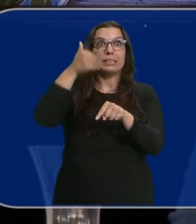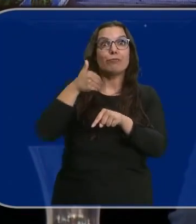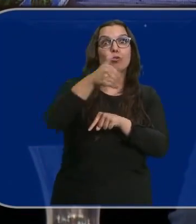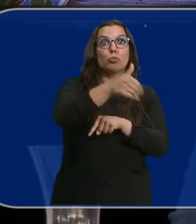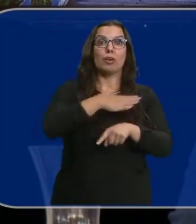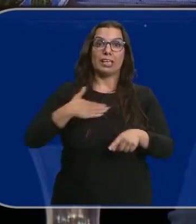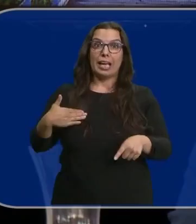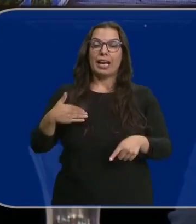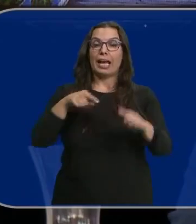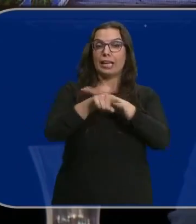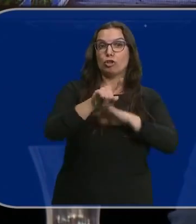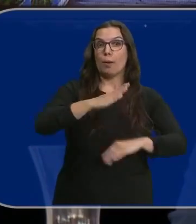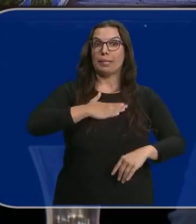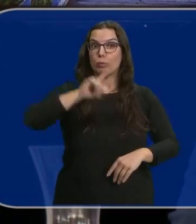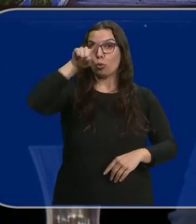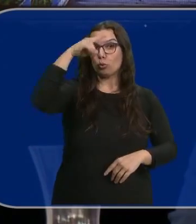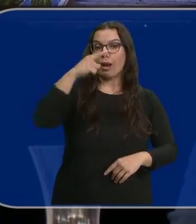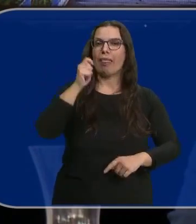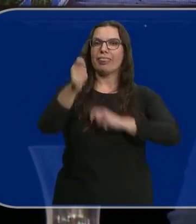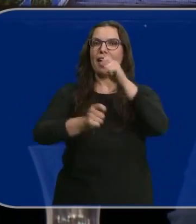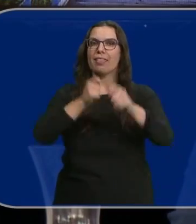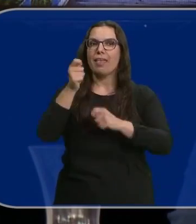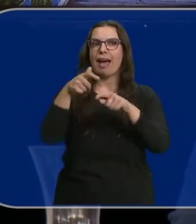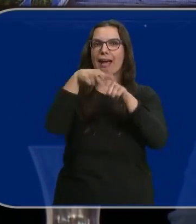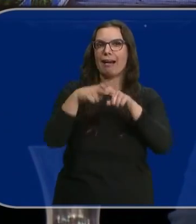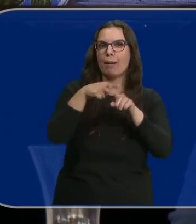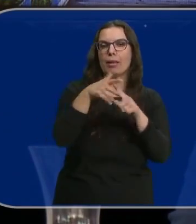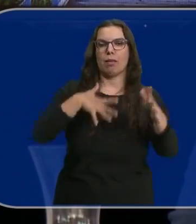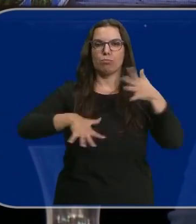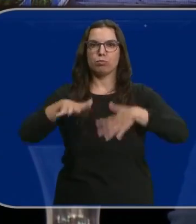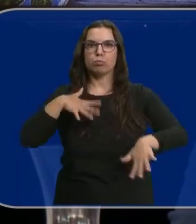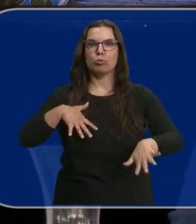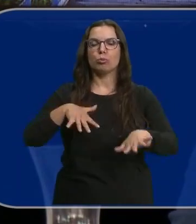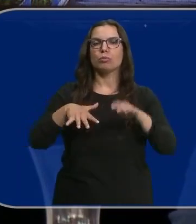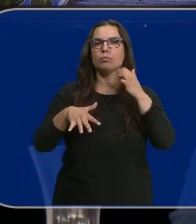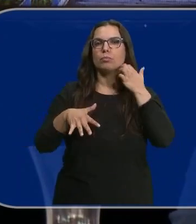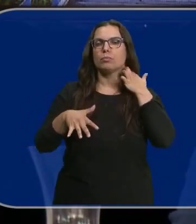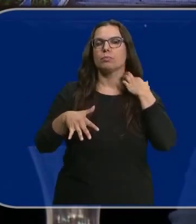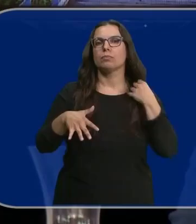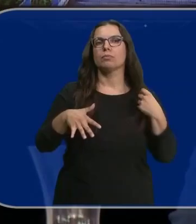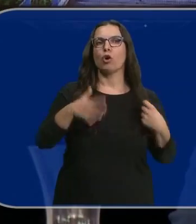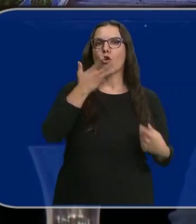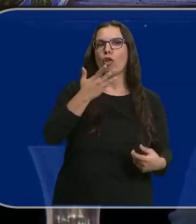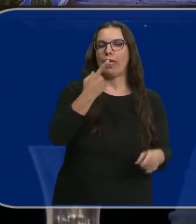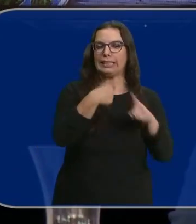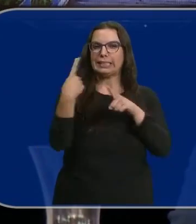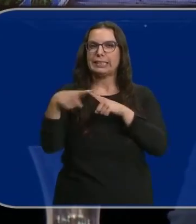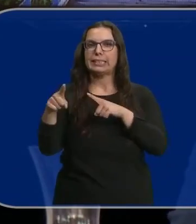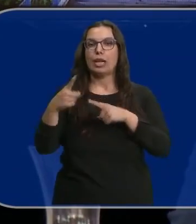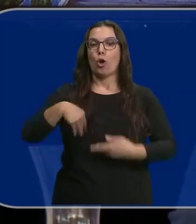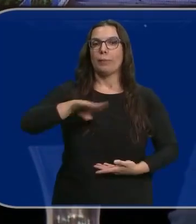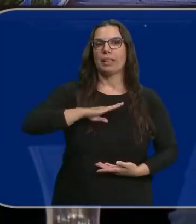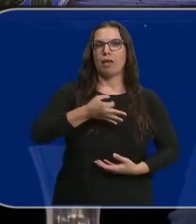desean incorporarse al ámbito de la gestión del patrimonio cultural, darles las herramientas, los instrumentos, el conocimiento y sobre todo